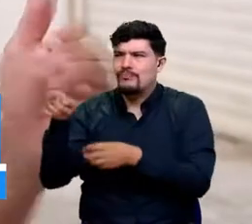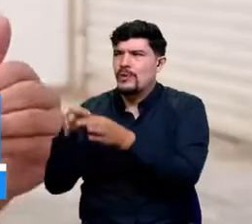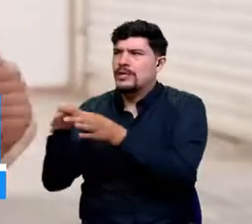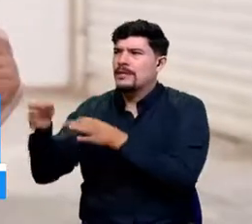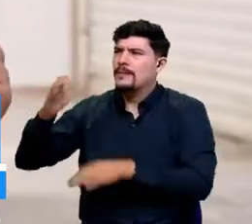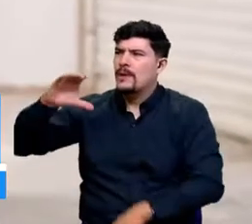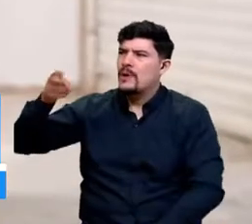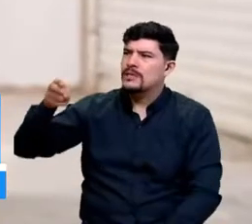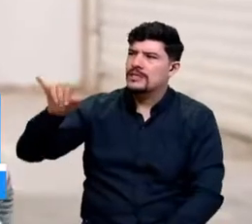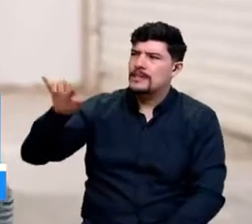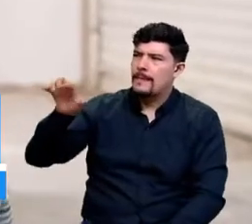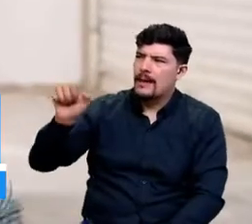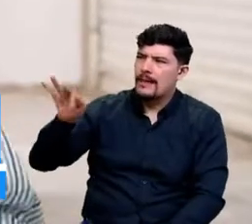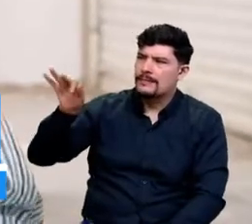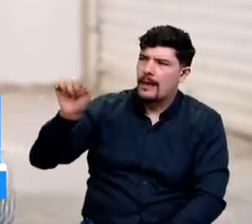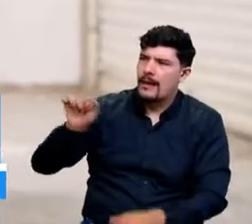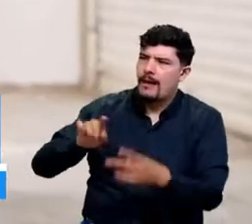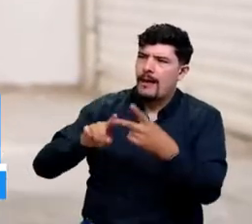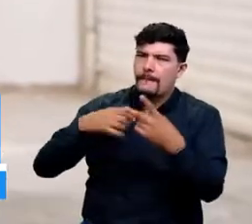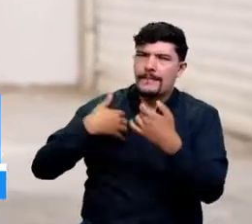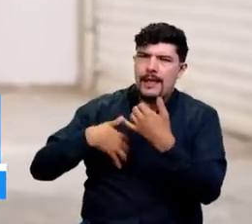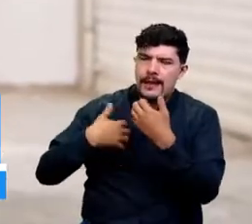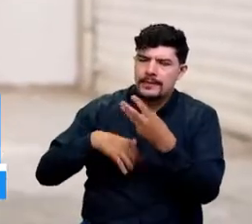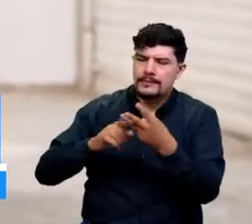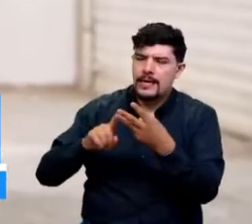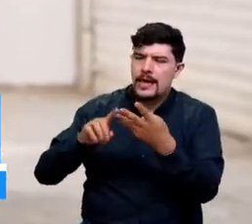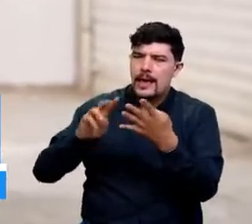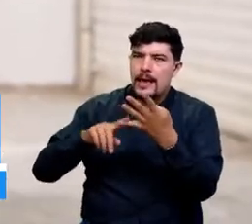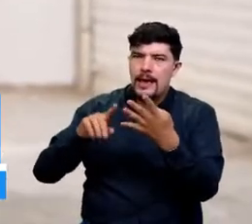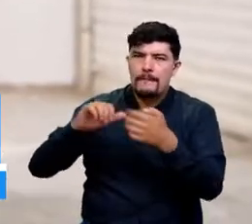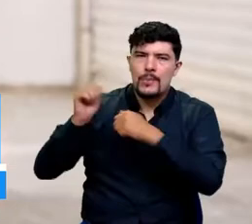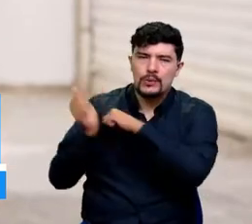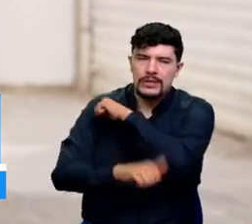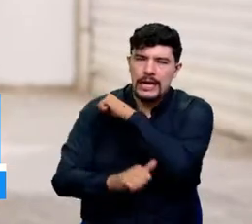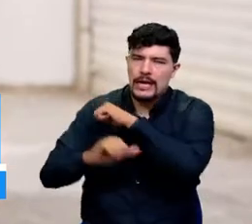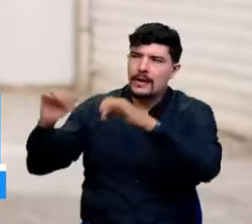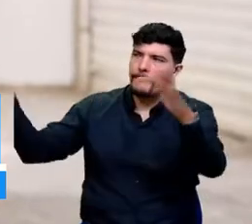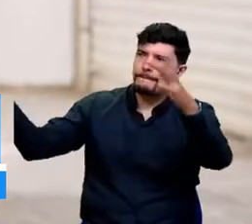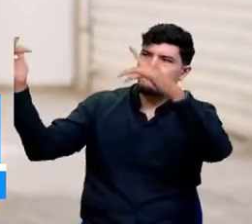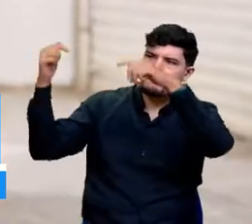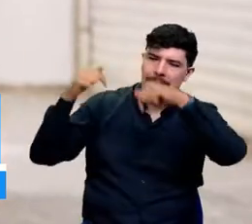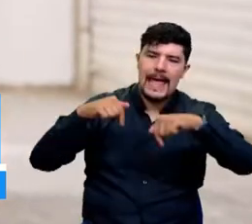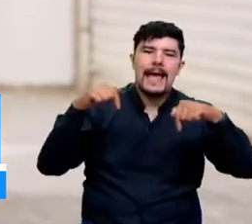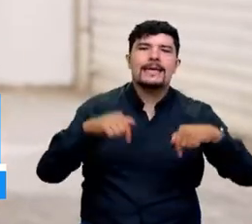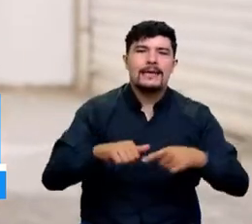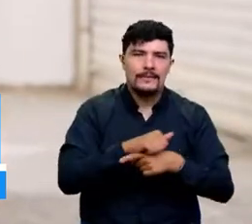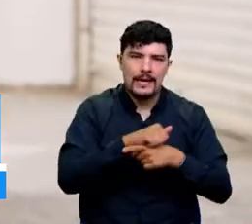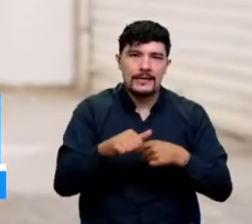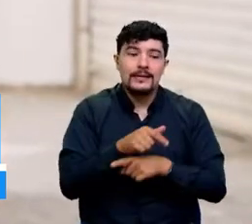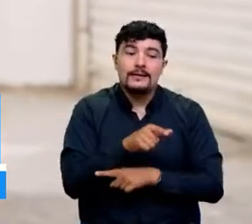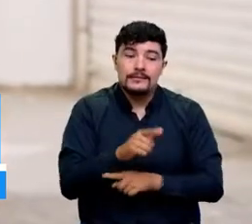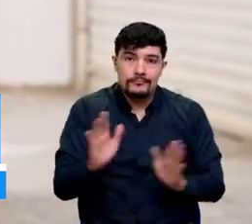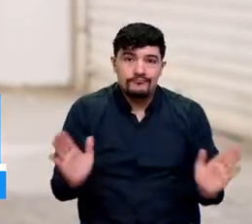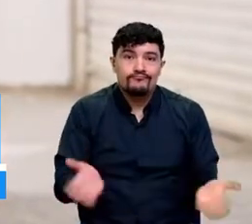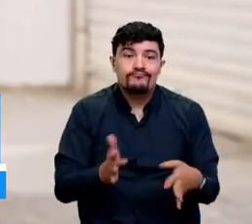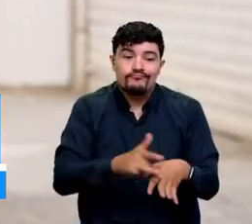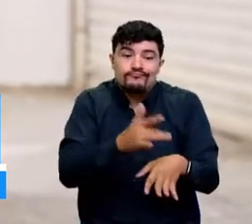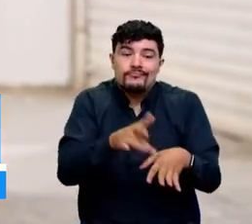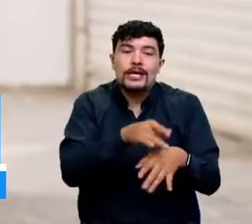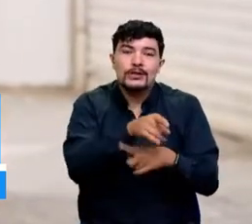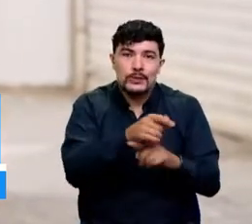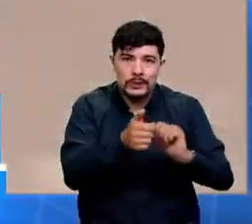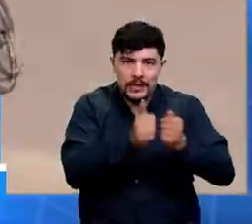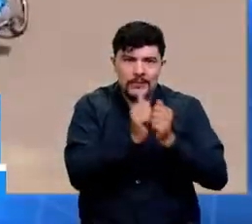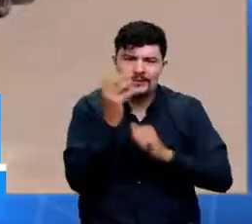de Vélez, de Puente Nacional, de Moniquirá. Y entonces eso va a ser un gran auspiciador de este deporte tan hermoso que es el deporte